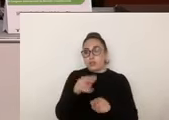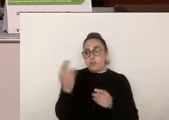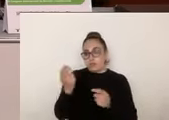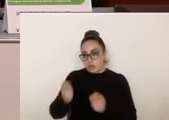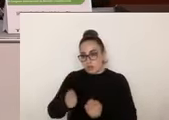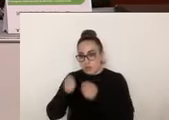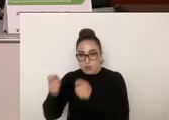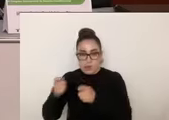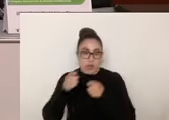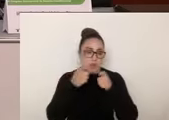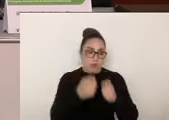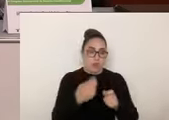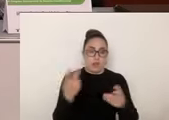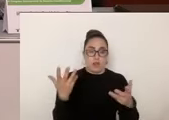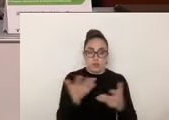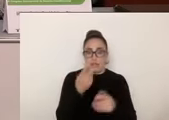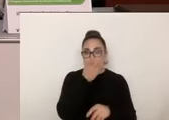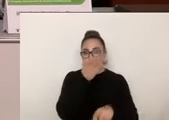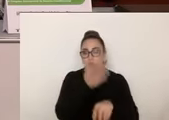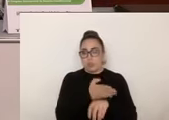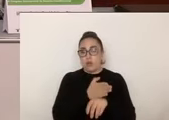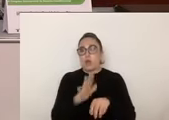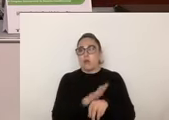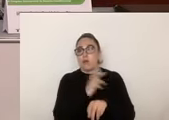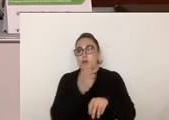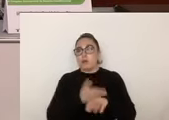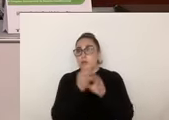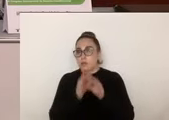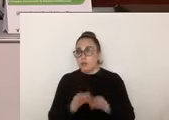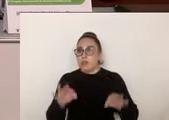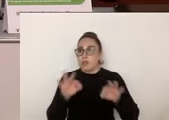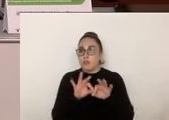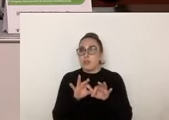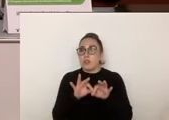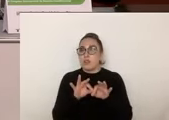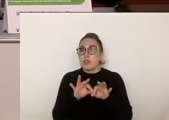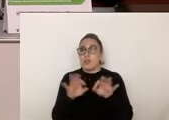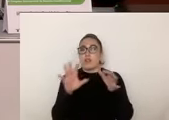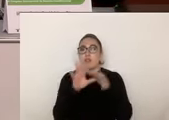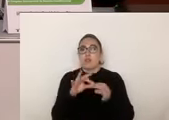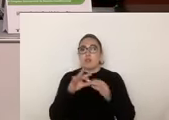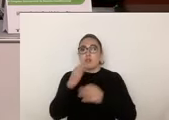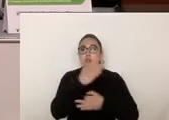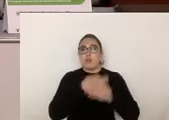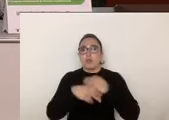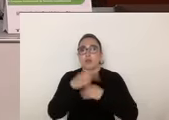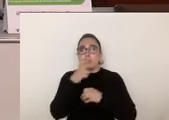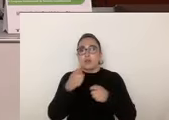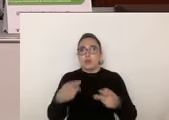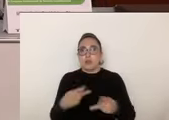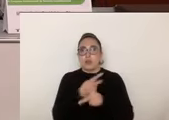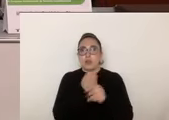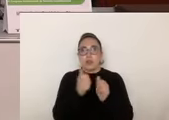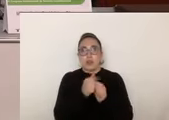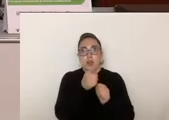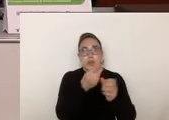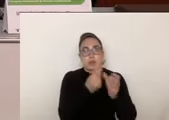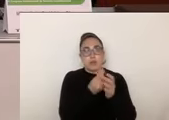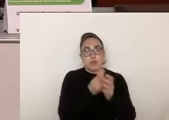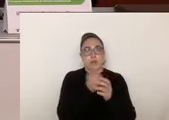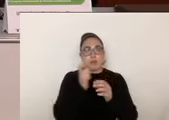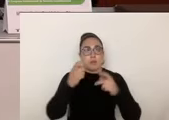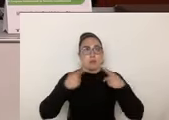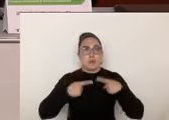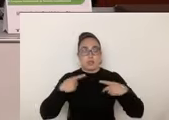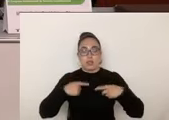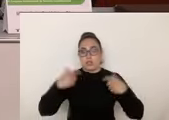hecho, yo creo que eso es lo que explica todo el incremento de presión punitiva que ha habido sobre los delitos de cuello blanco. Yo creo